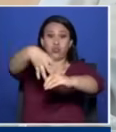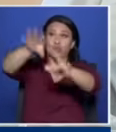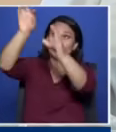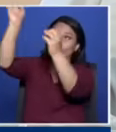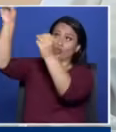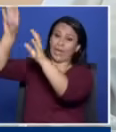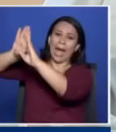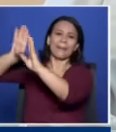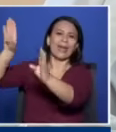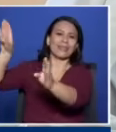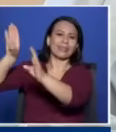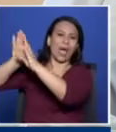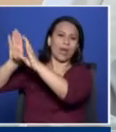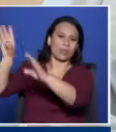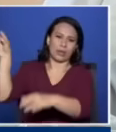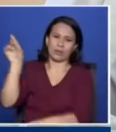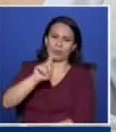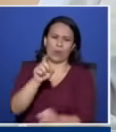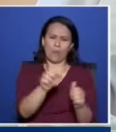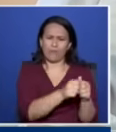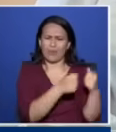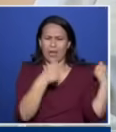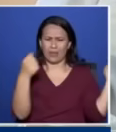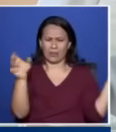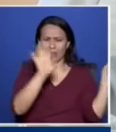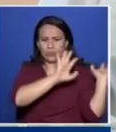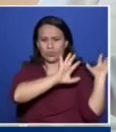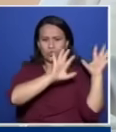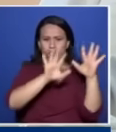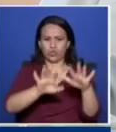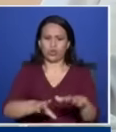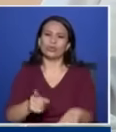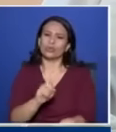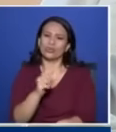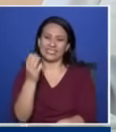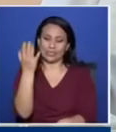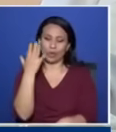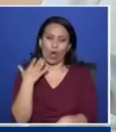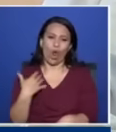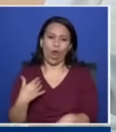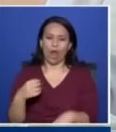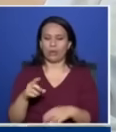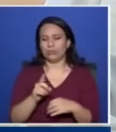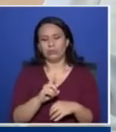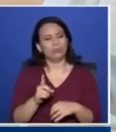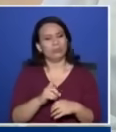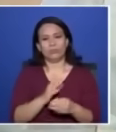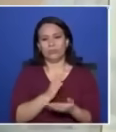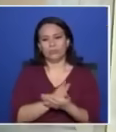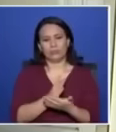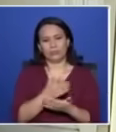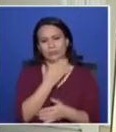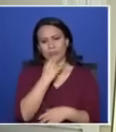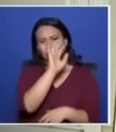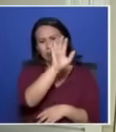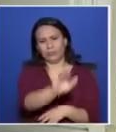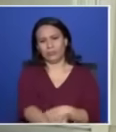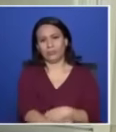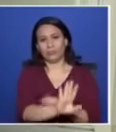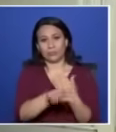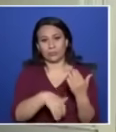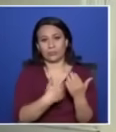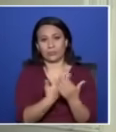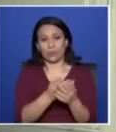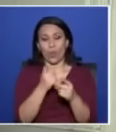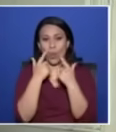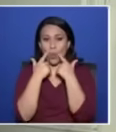sol, lejos de ventanas, lejos de puerta y obviamente en un lugar fresco de la casa o de la cocina. Hay que procurar mantener la